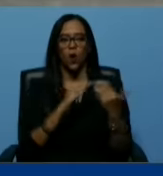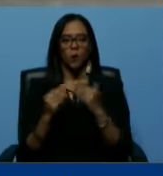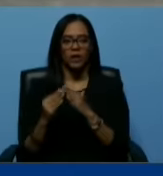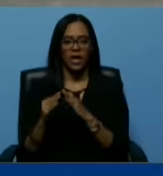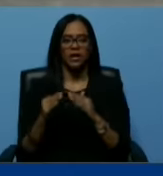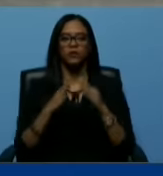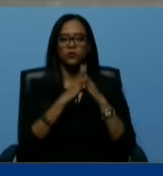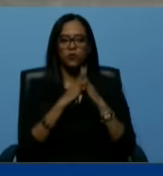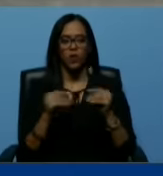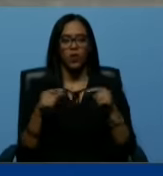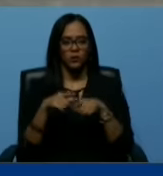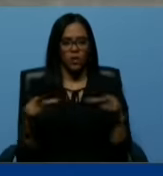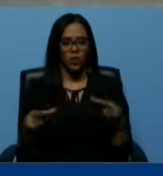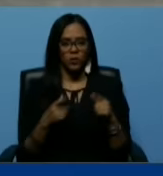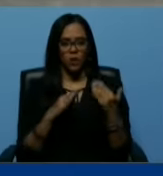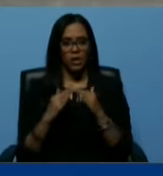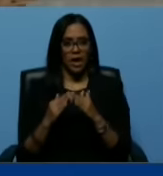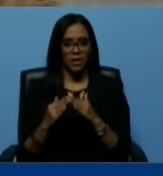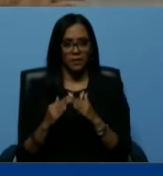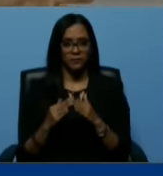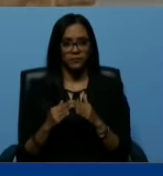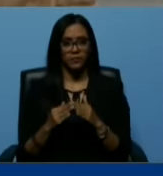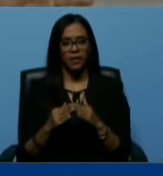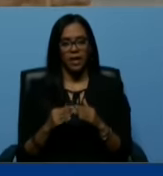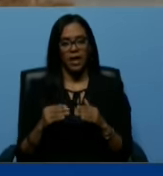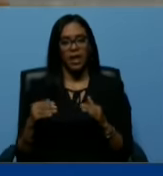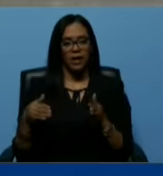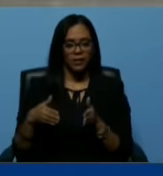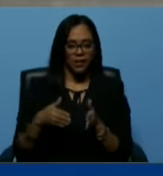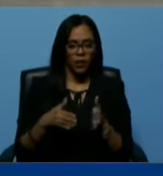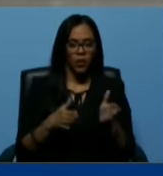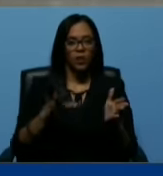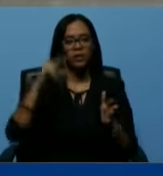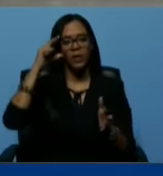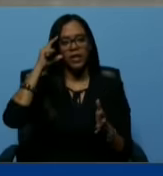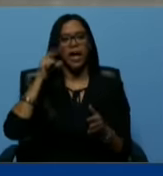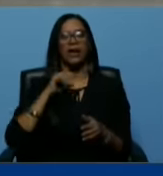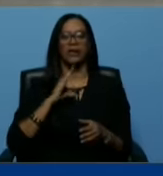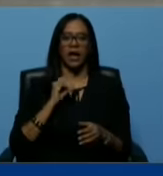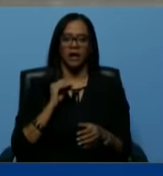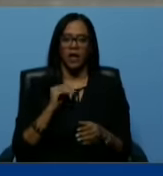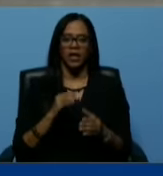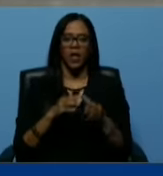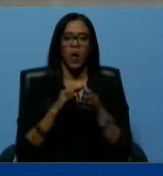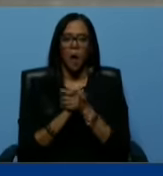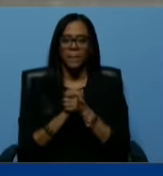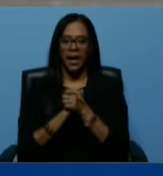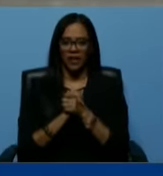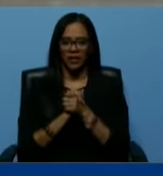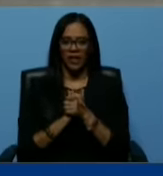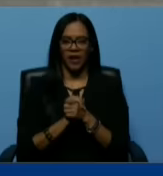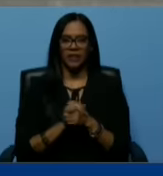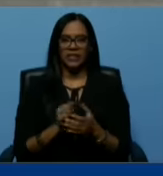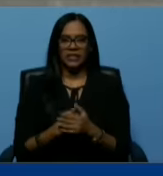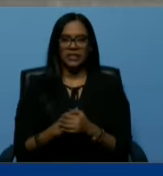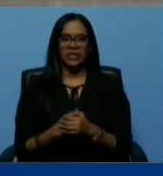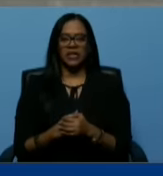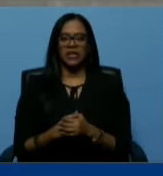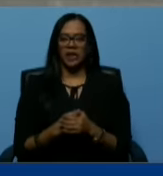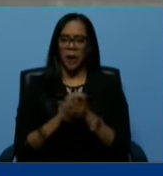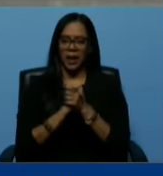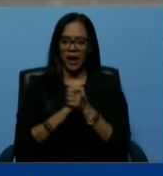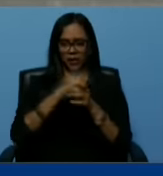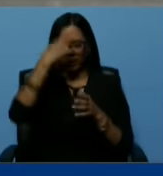comunales, en el transcurso de estos días, me estaba hablando el compañero Ángel Prado, compañero Héctor